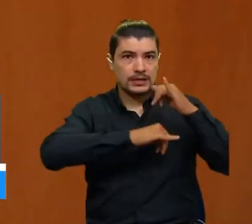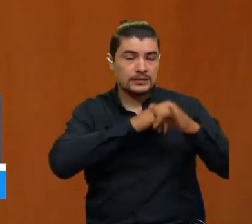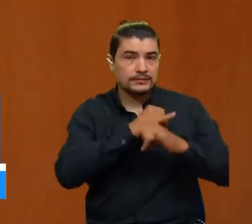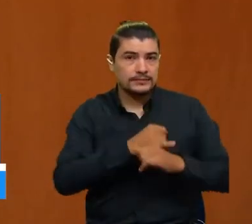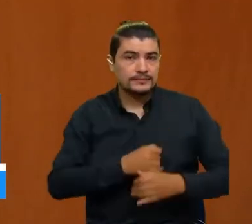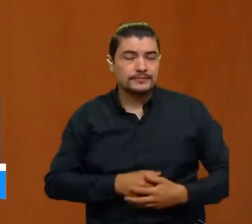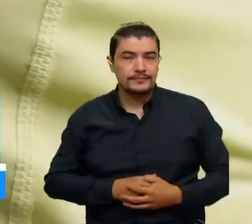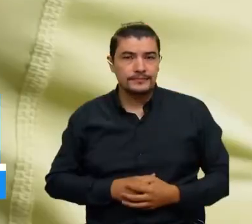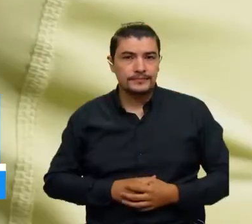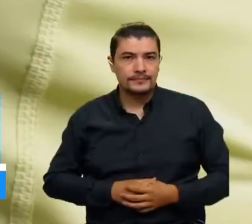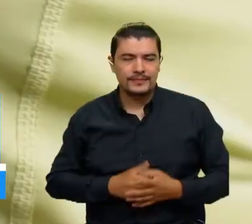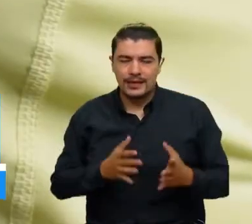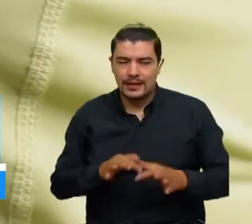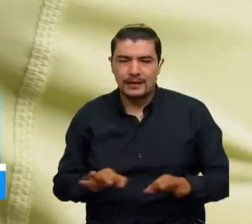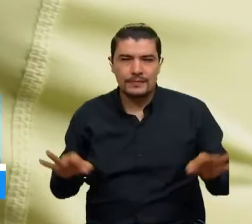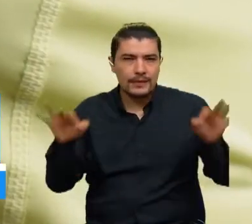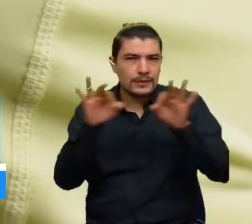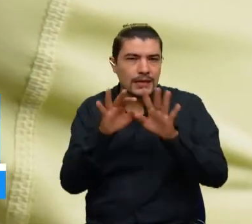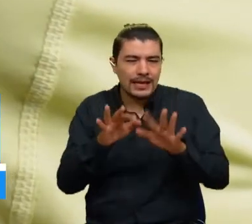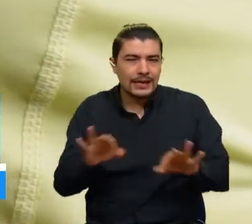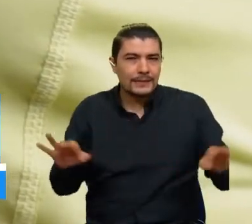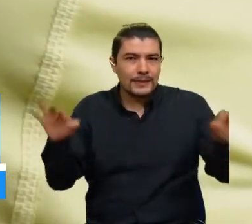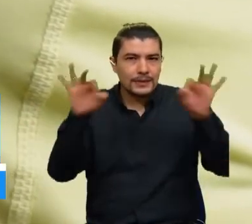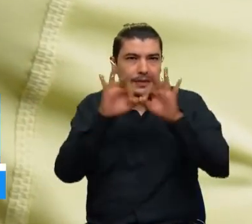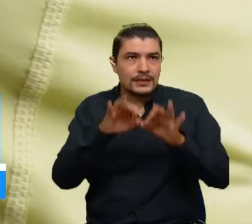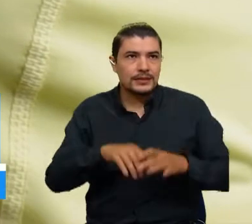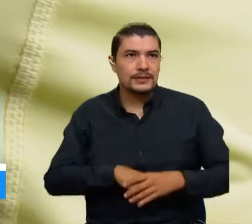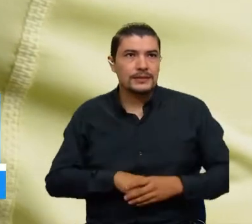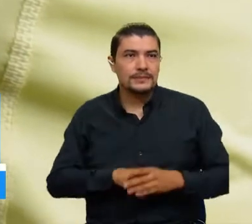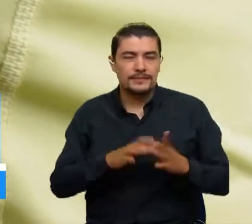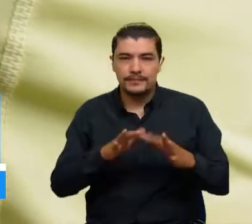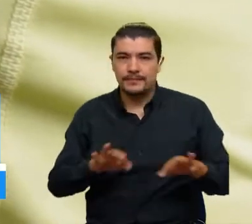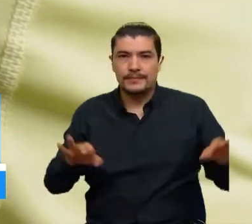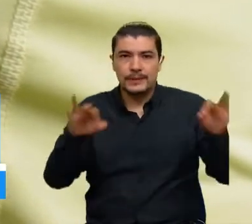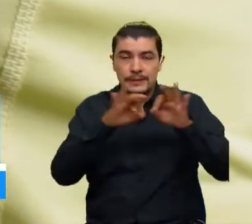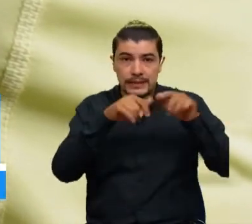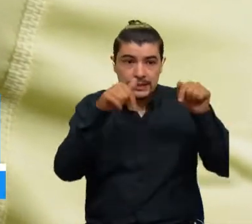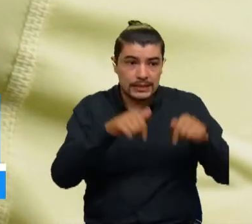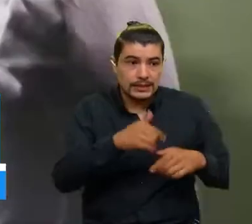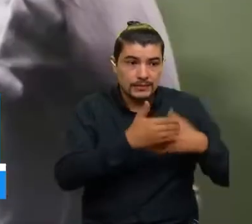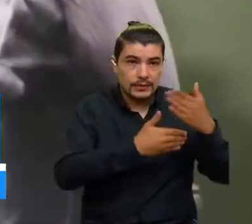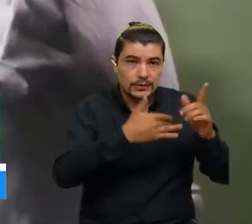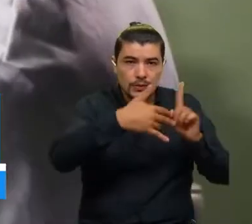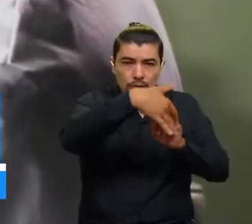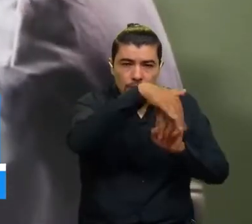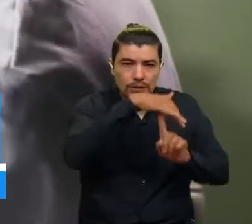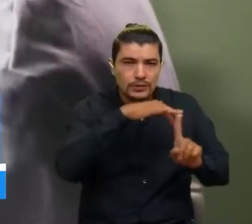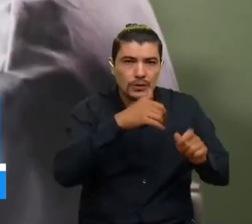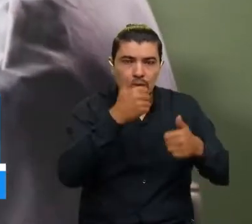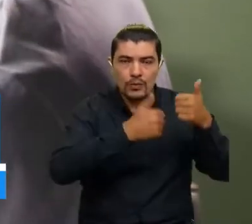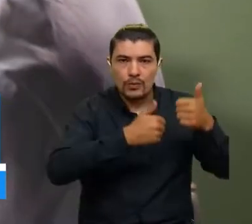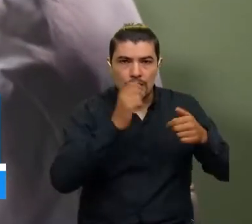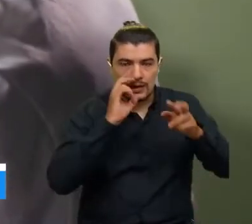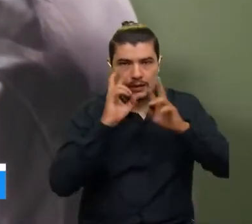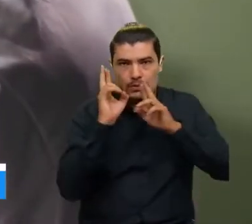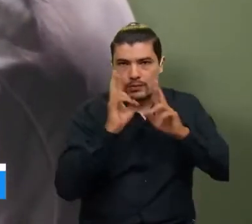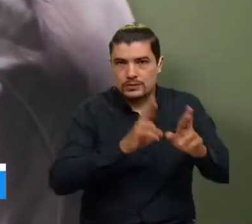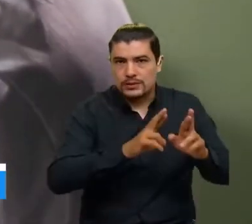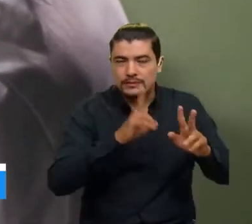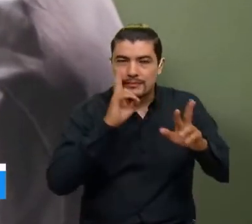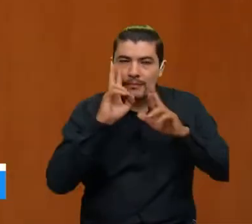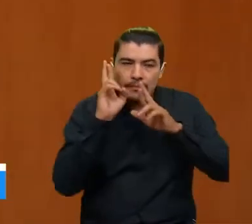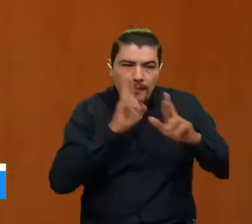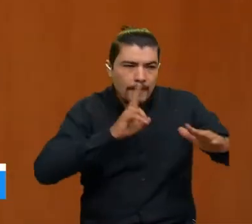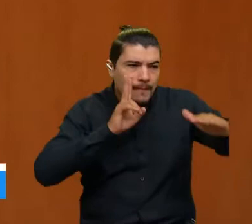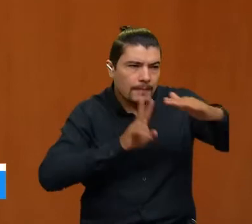Es absolutamente fundamental y lo importante acá siempre será consolidar esa visión